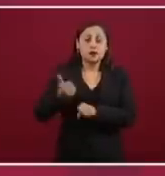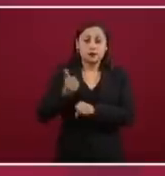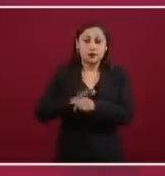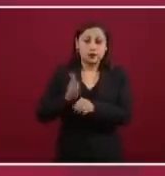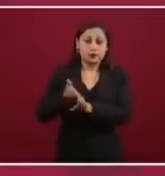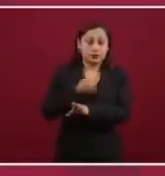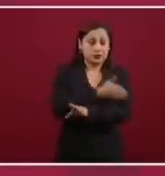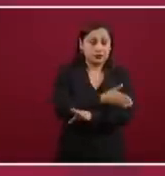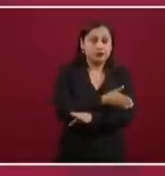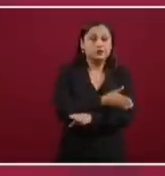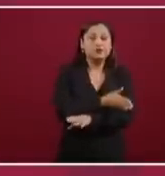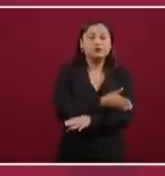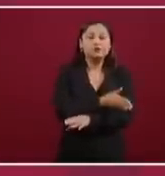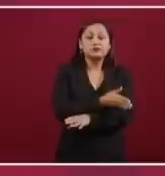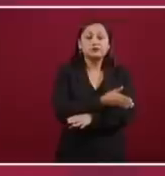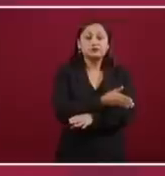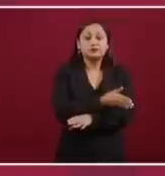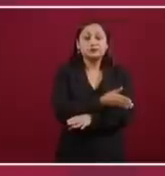se decía,